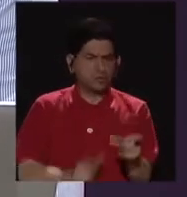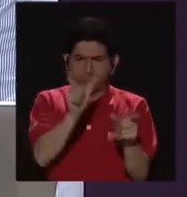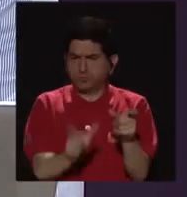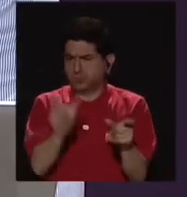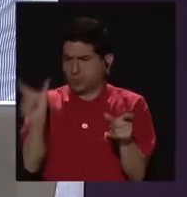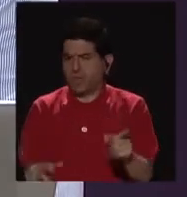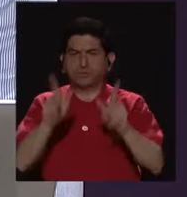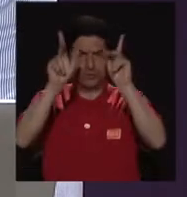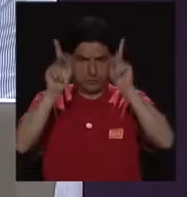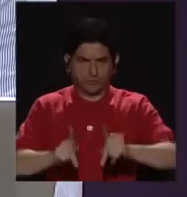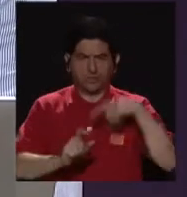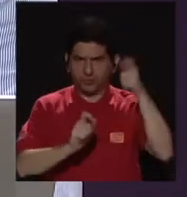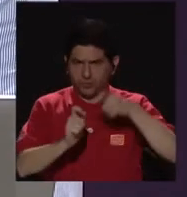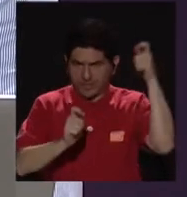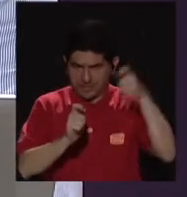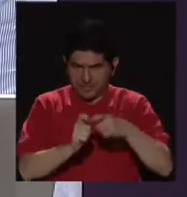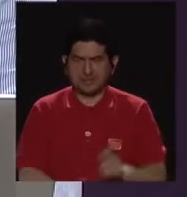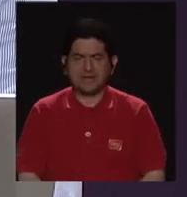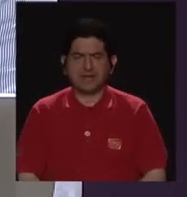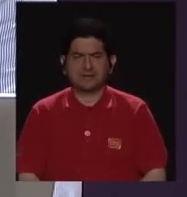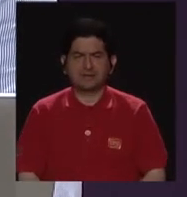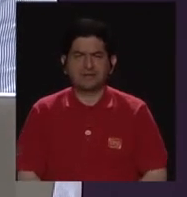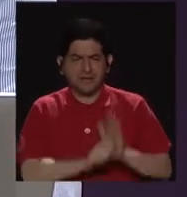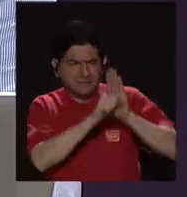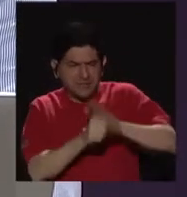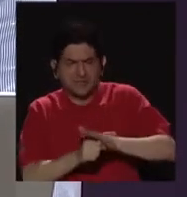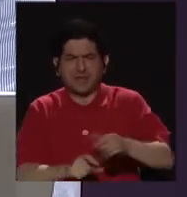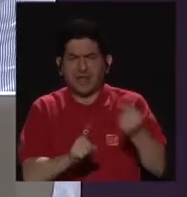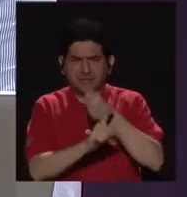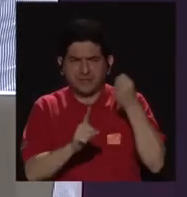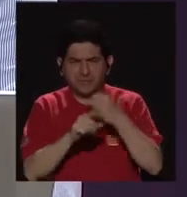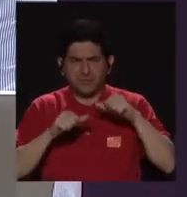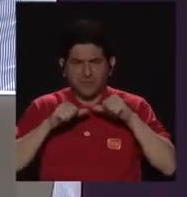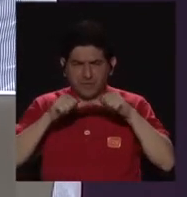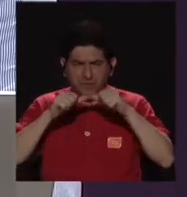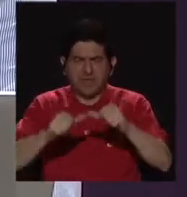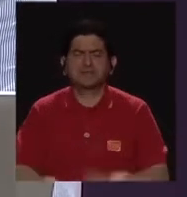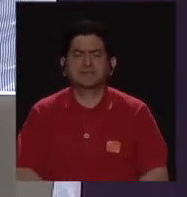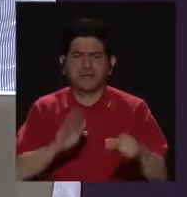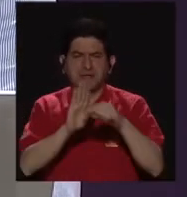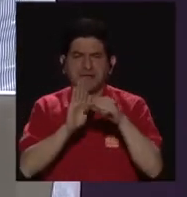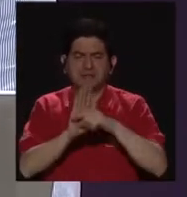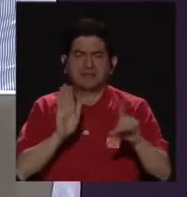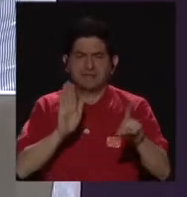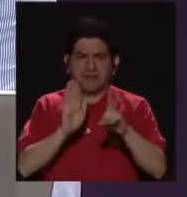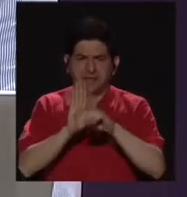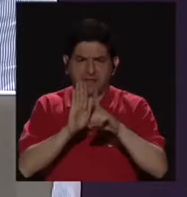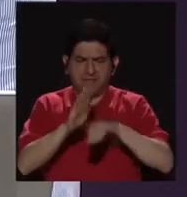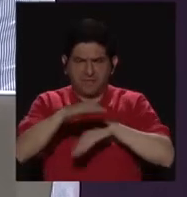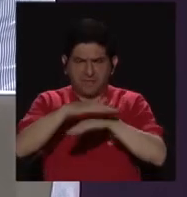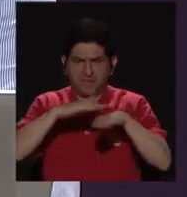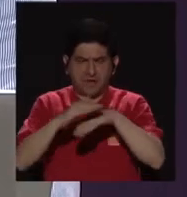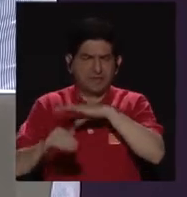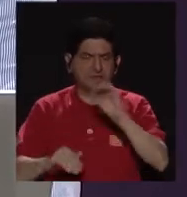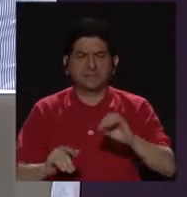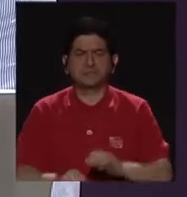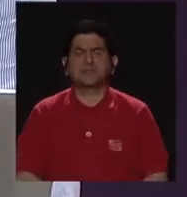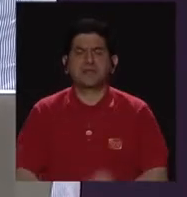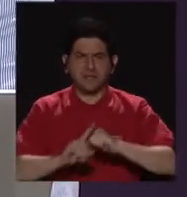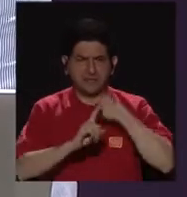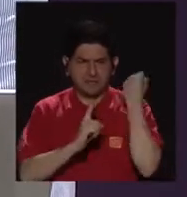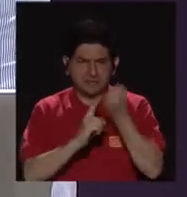personas concretas sumidas en violencia sistémica a las que se les niega derechos fundamentales y las más básicas prerrogativas